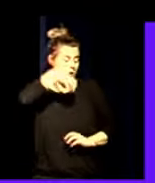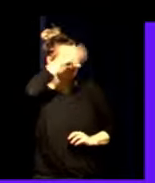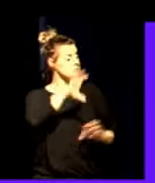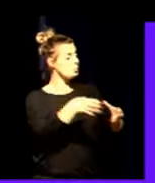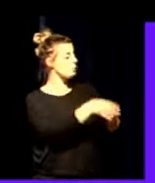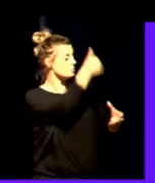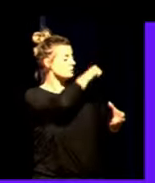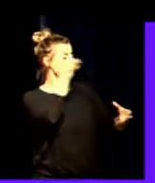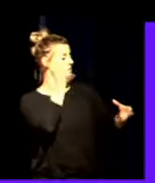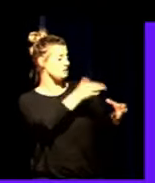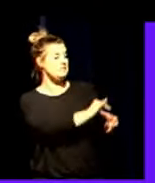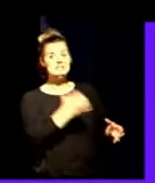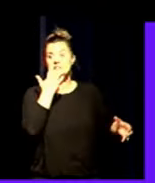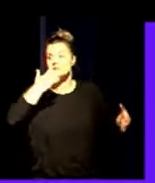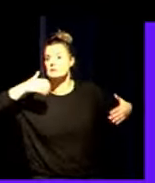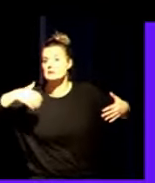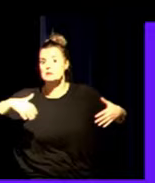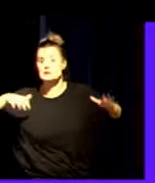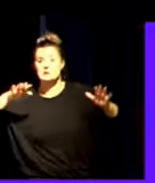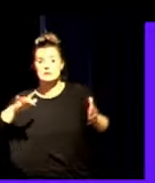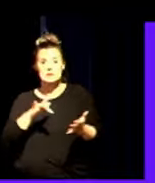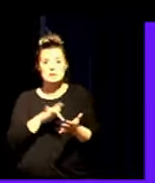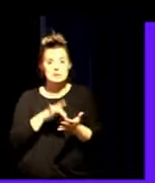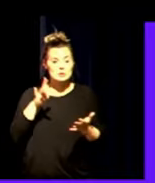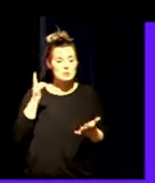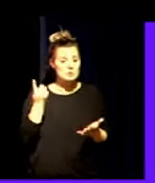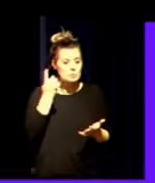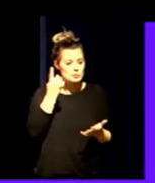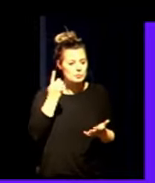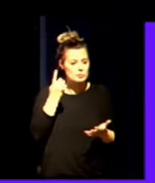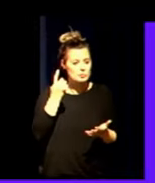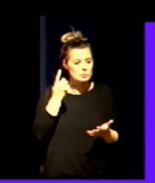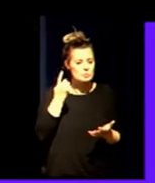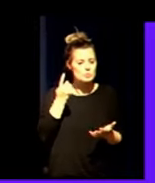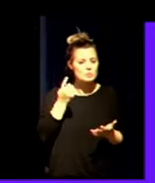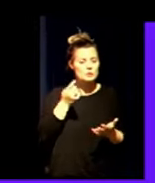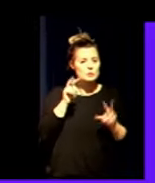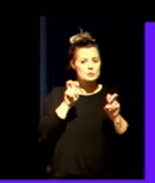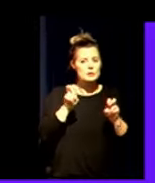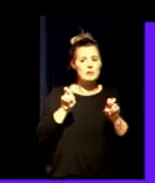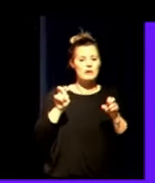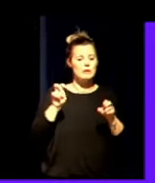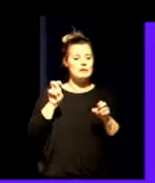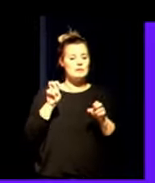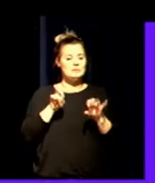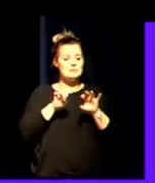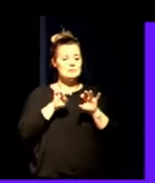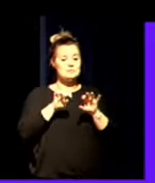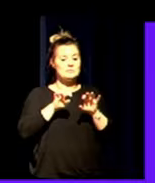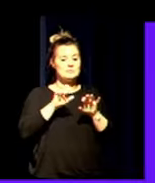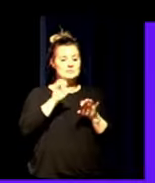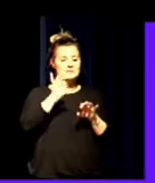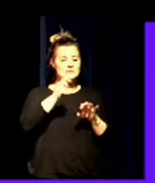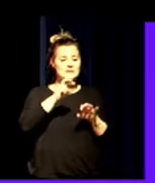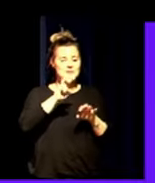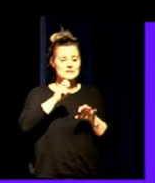chicas, cuando si sale un caso de sexting, atenderán el sexting, si sale un caso de soledad, atenderán la soledad,